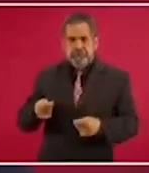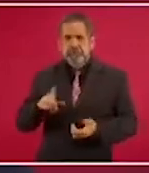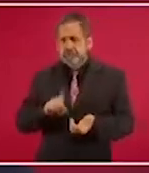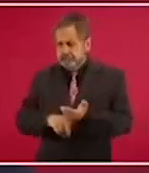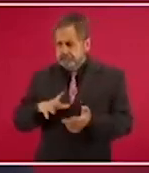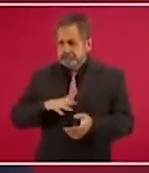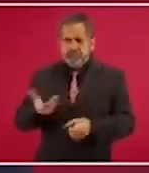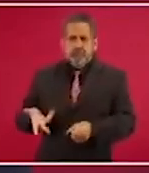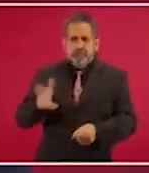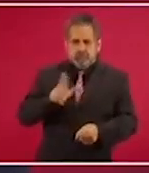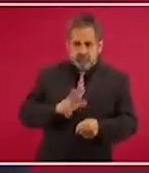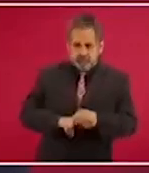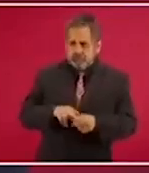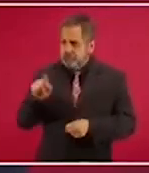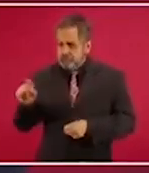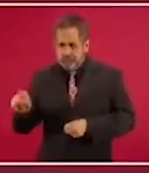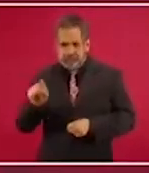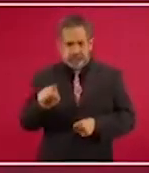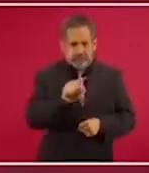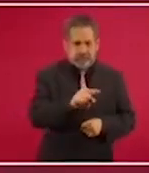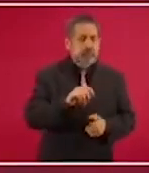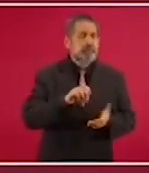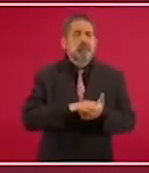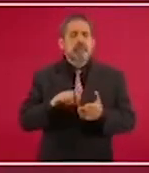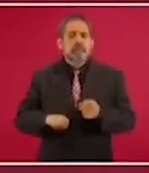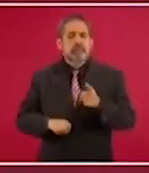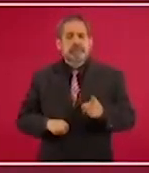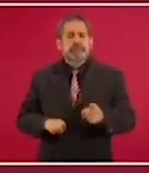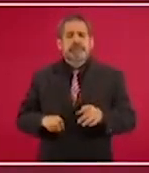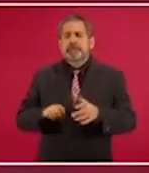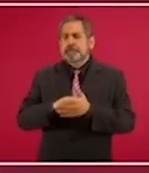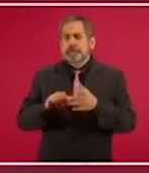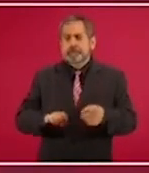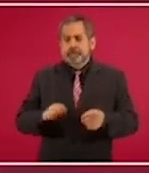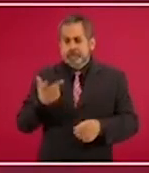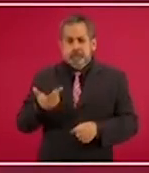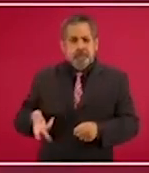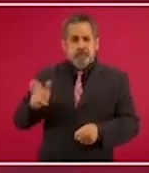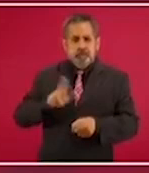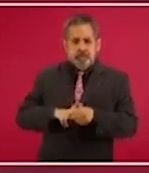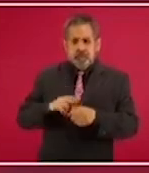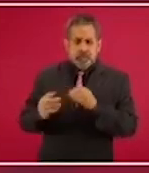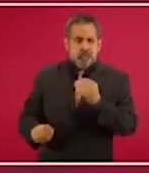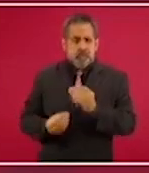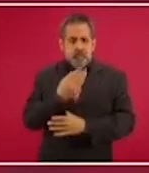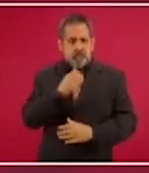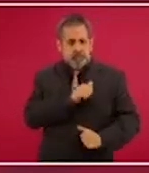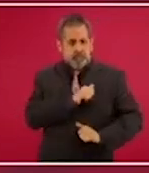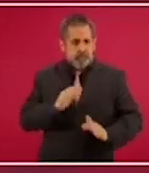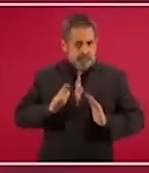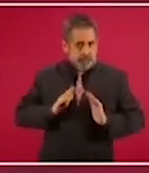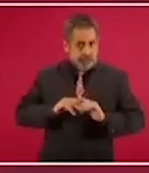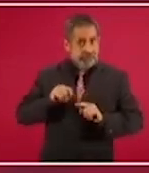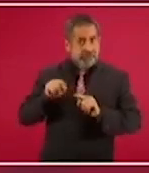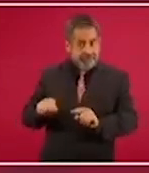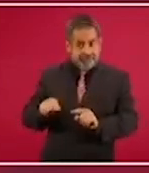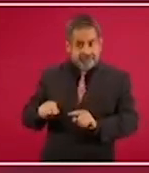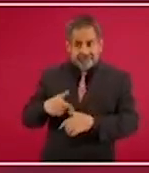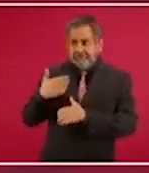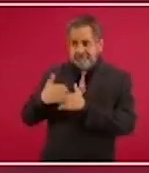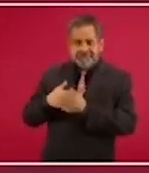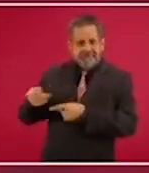hospitales, por ejemplo, en el caso de los hospitales nuevos del ejército, los que va a